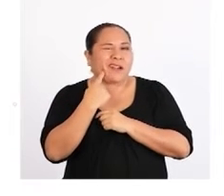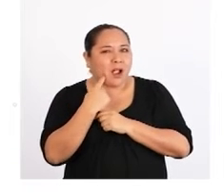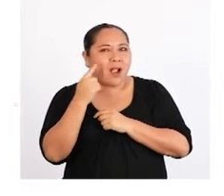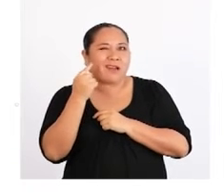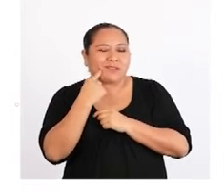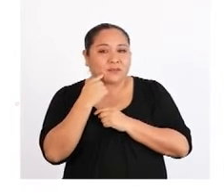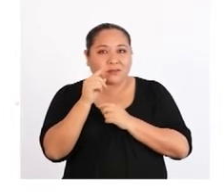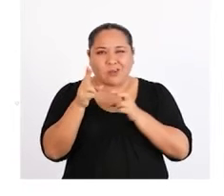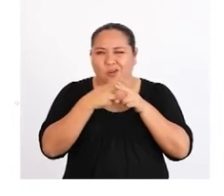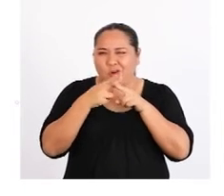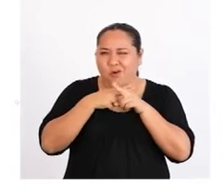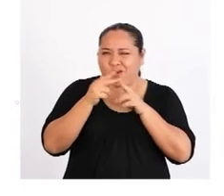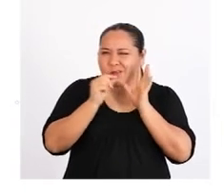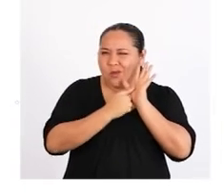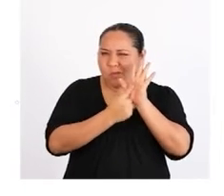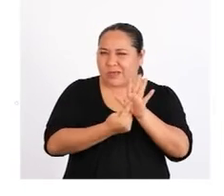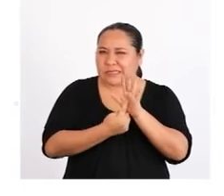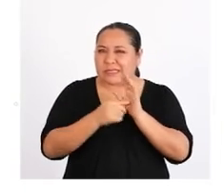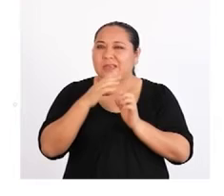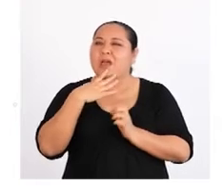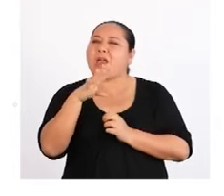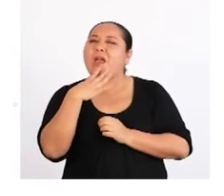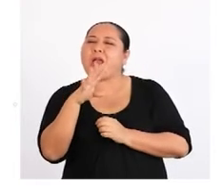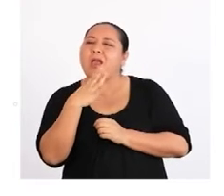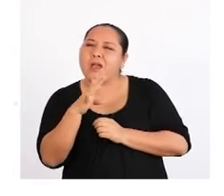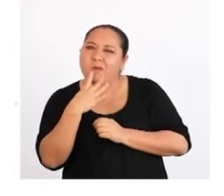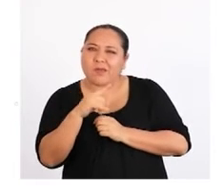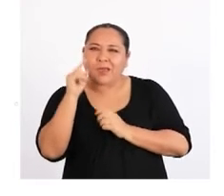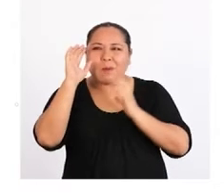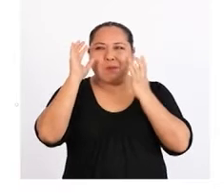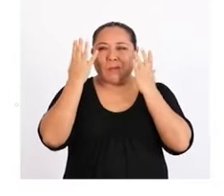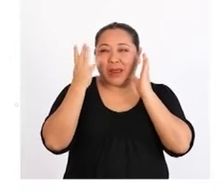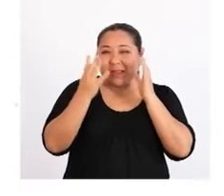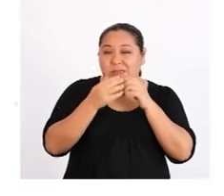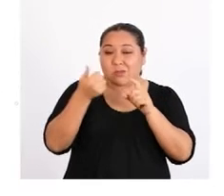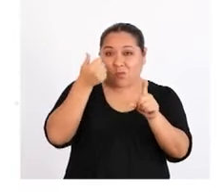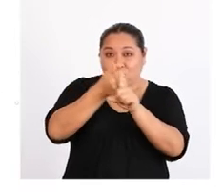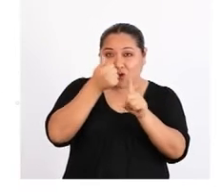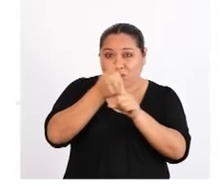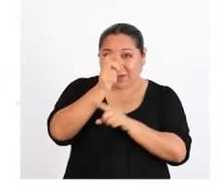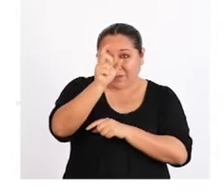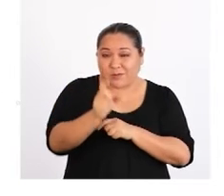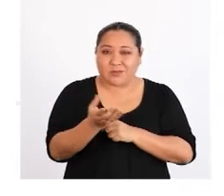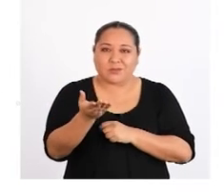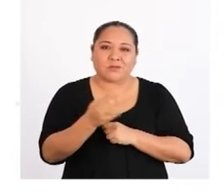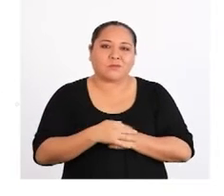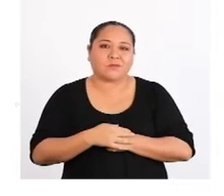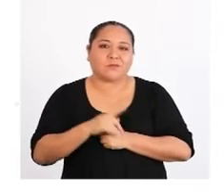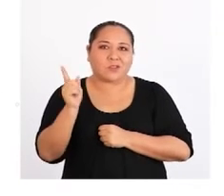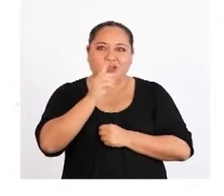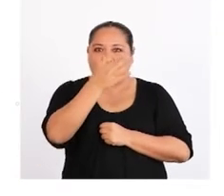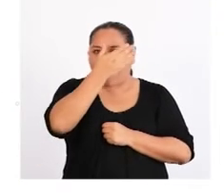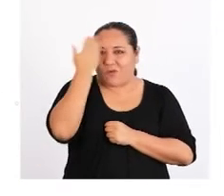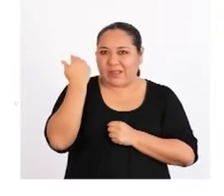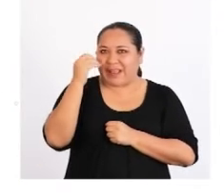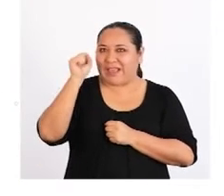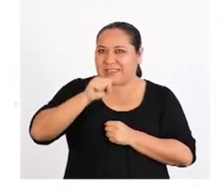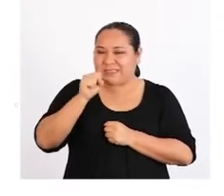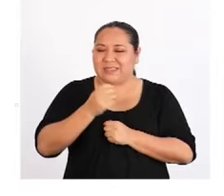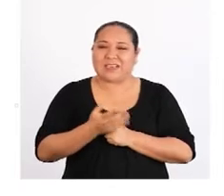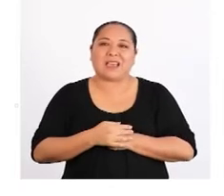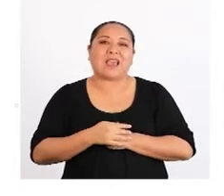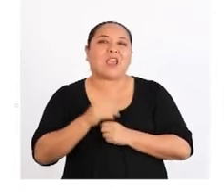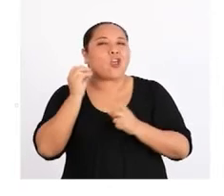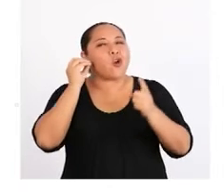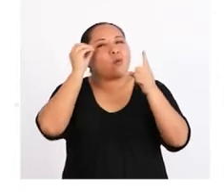o breves actuaciones que hacemos al hablar y que parecen ser innatas. Sin olvidar, claro está,